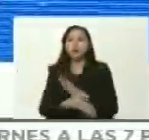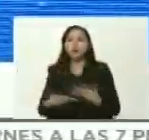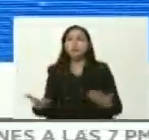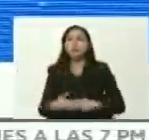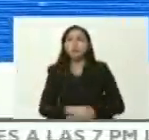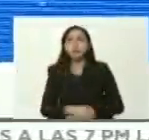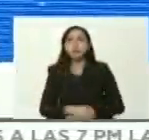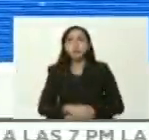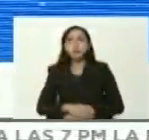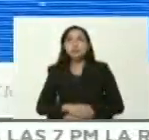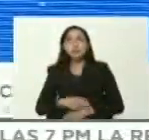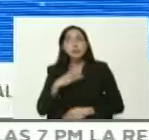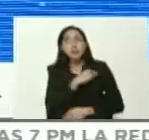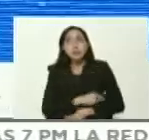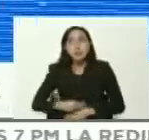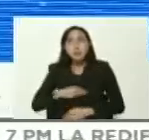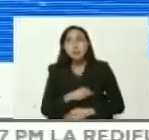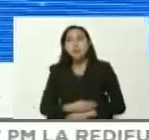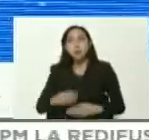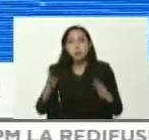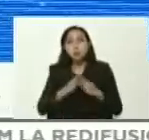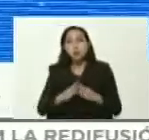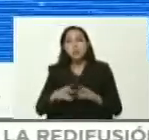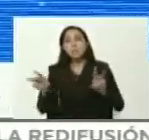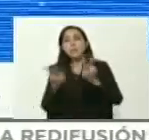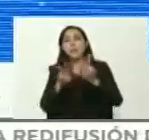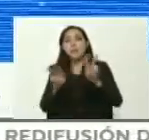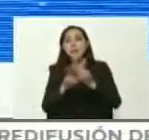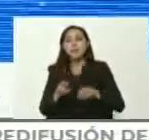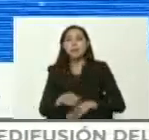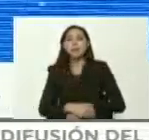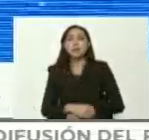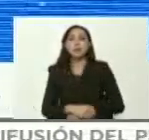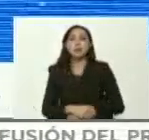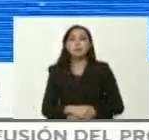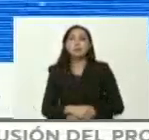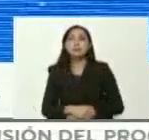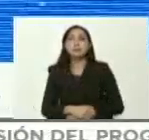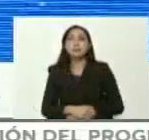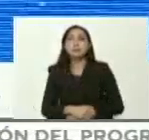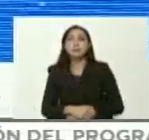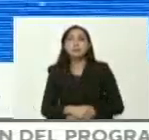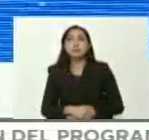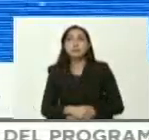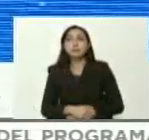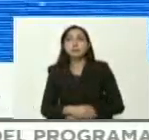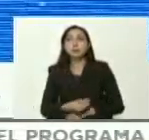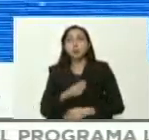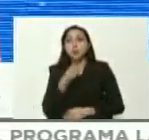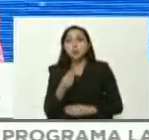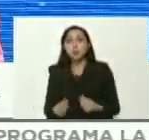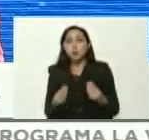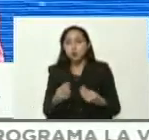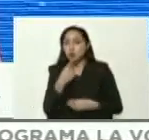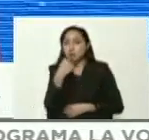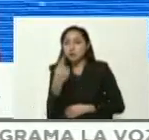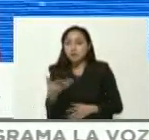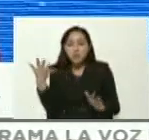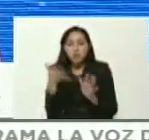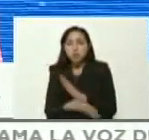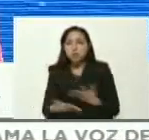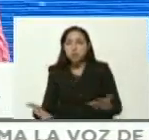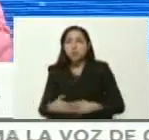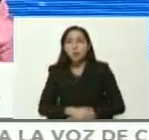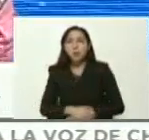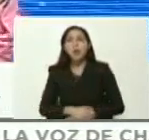la gran misión Vivienda Venezuela, que no es poco decir, ¿no?, que es mucho decir. ¿A través de qué? De